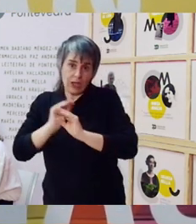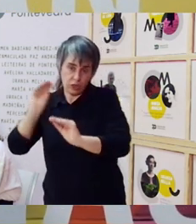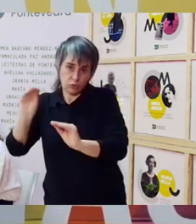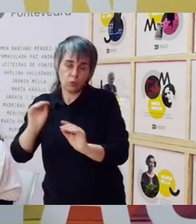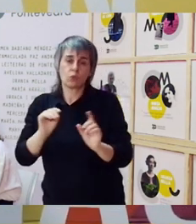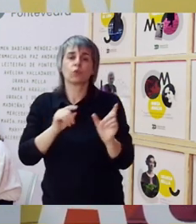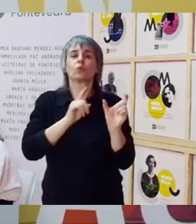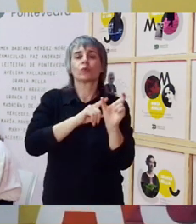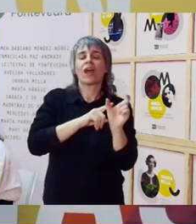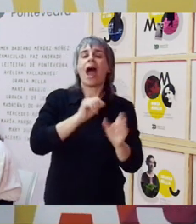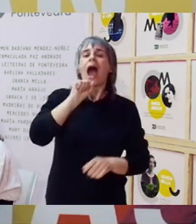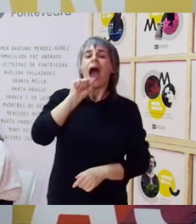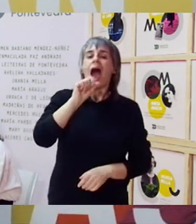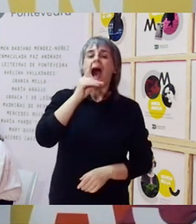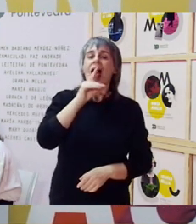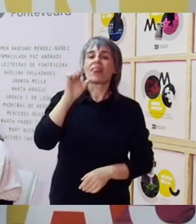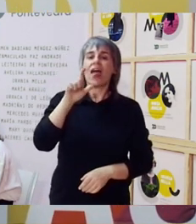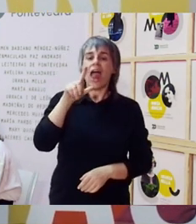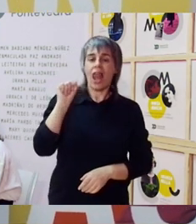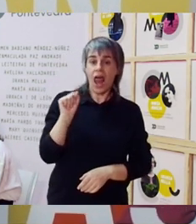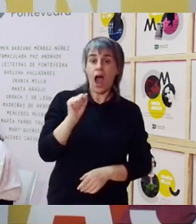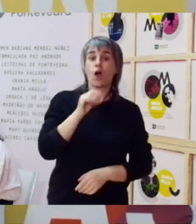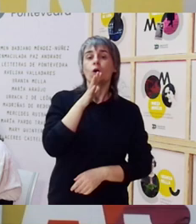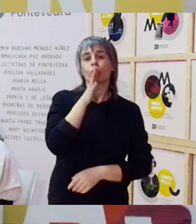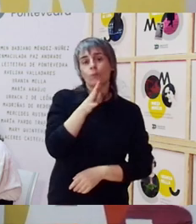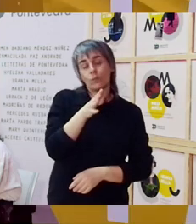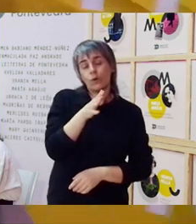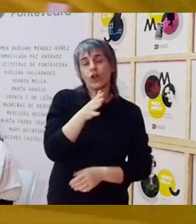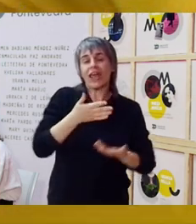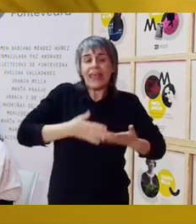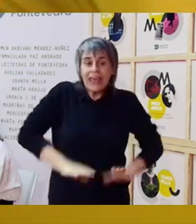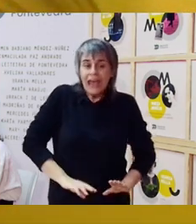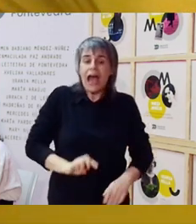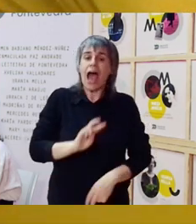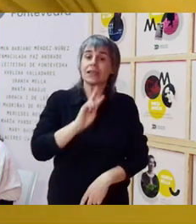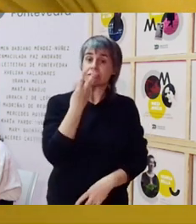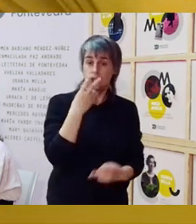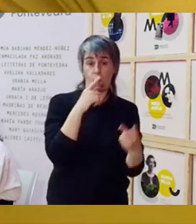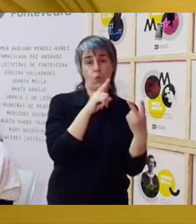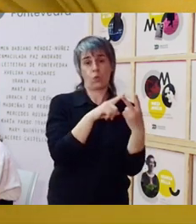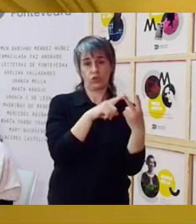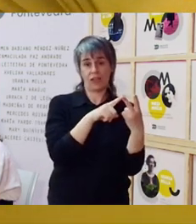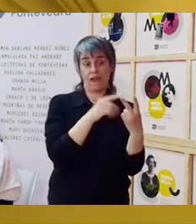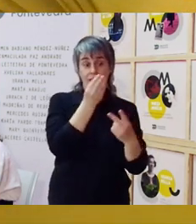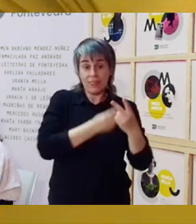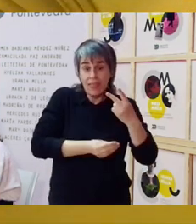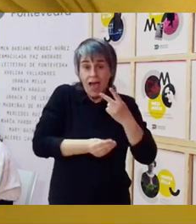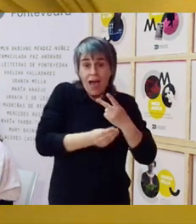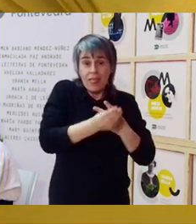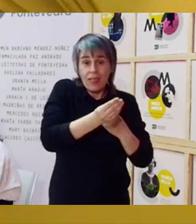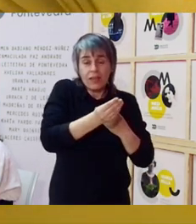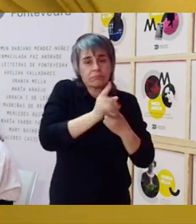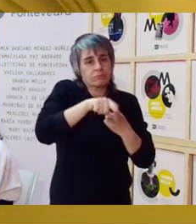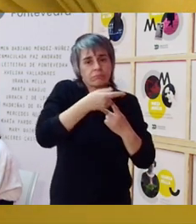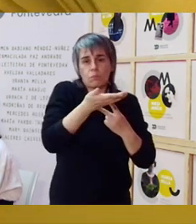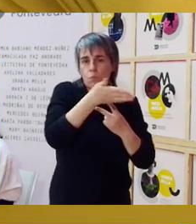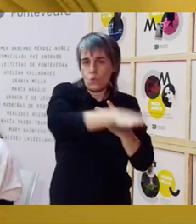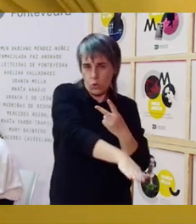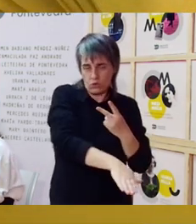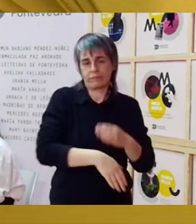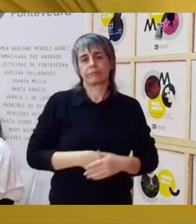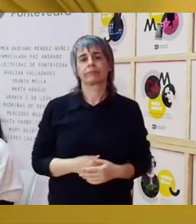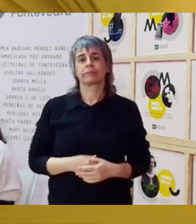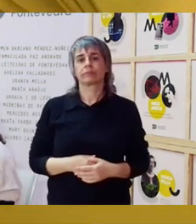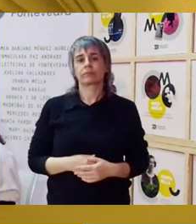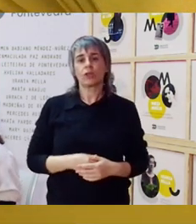Adela porque fora o nombre da súa segunda filla que naceu e falleceu ao pouco tempo de nacer. En